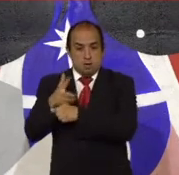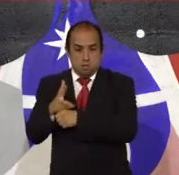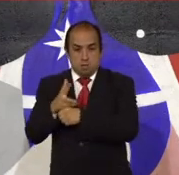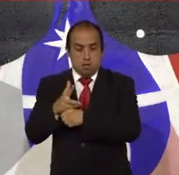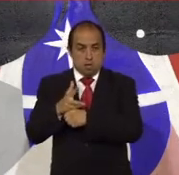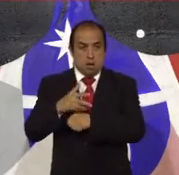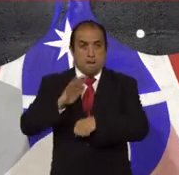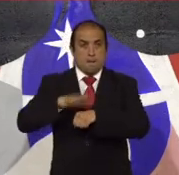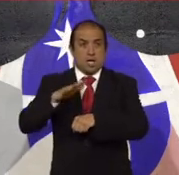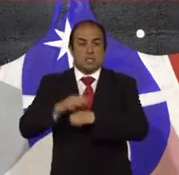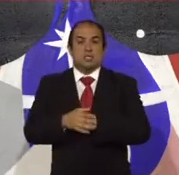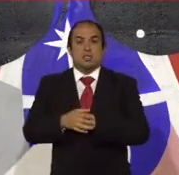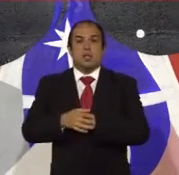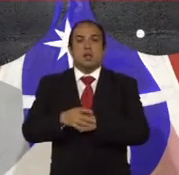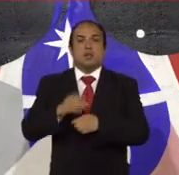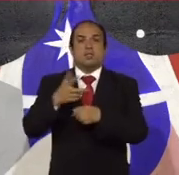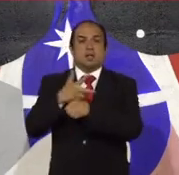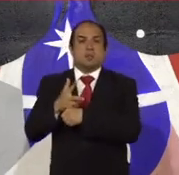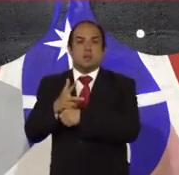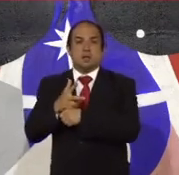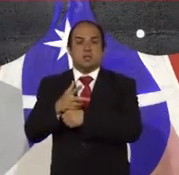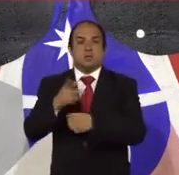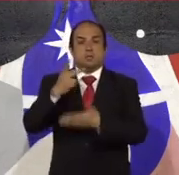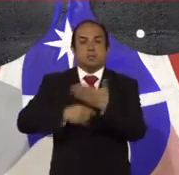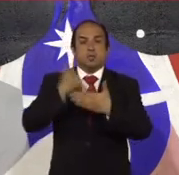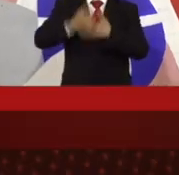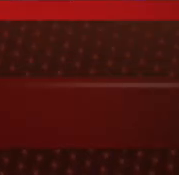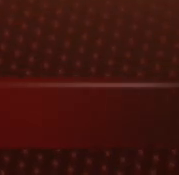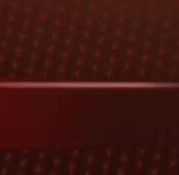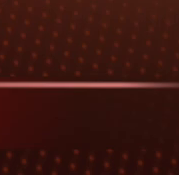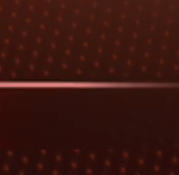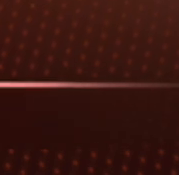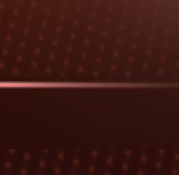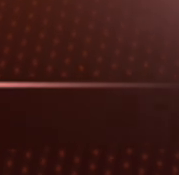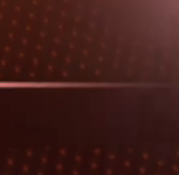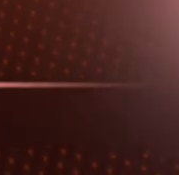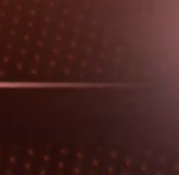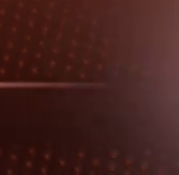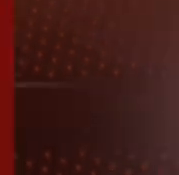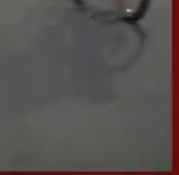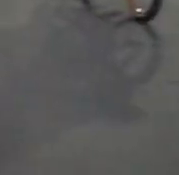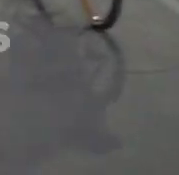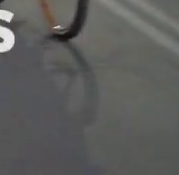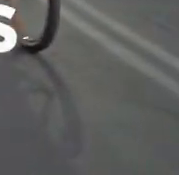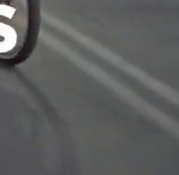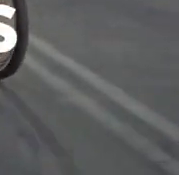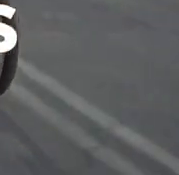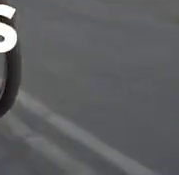cámaras del proyecto de Ciudad Segura, la atención para que sea lo más rápido y eficiente.